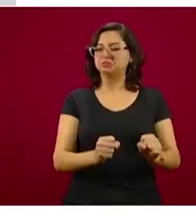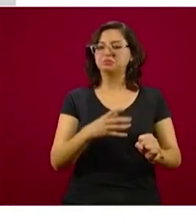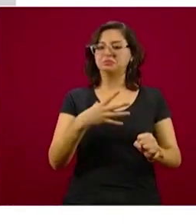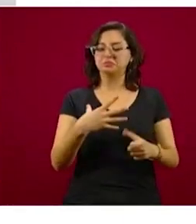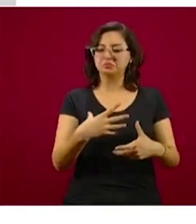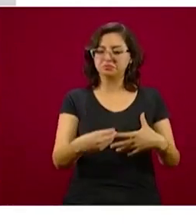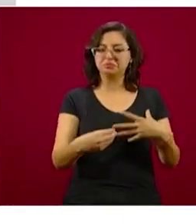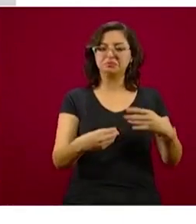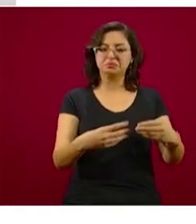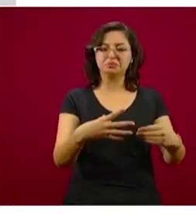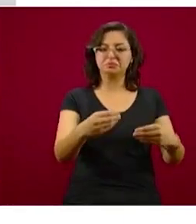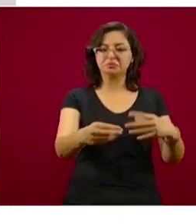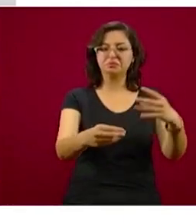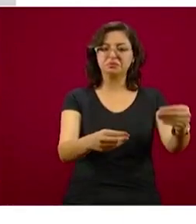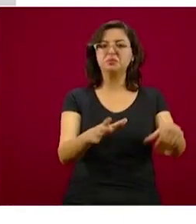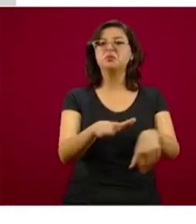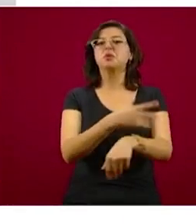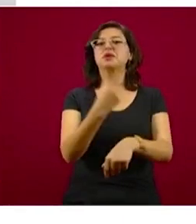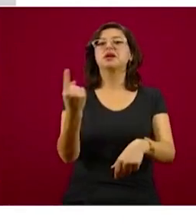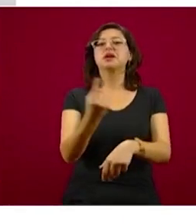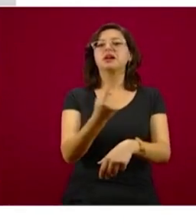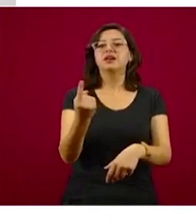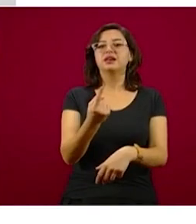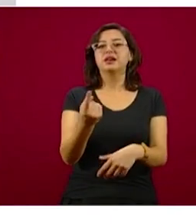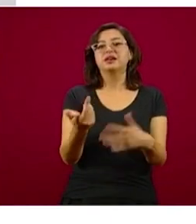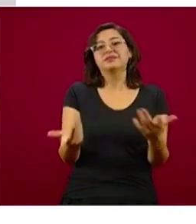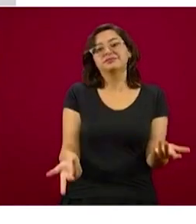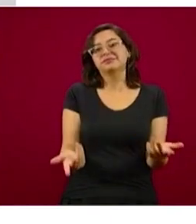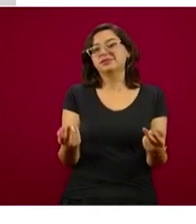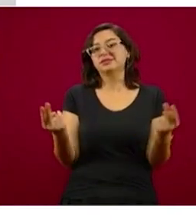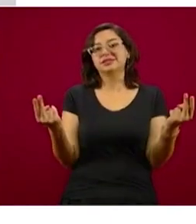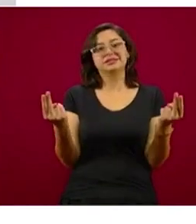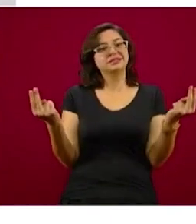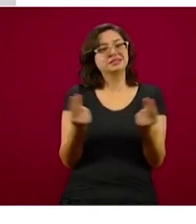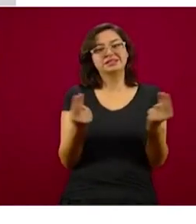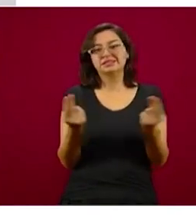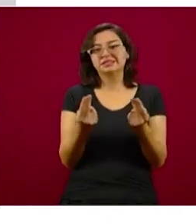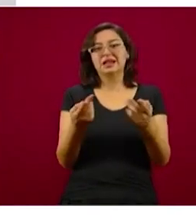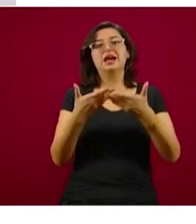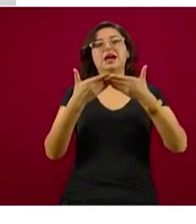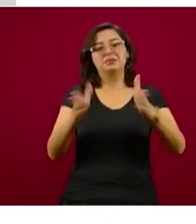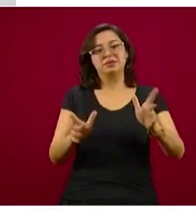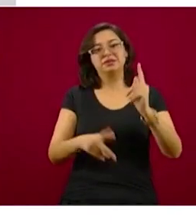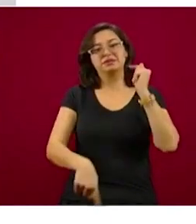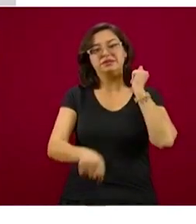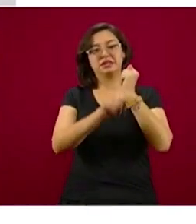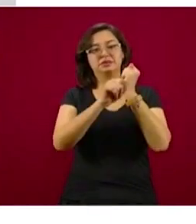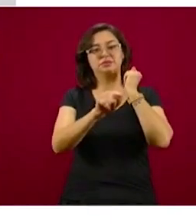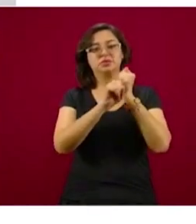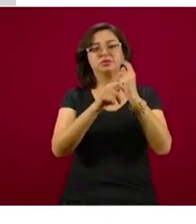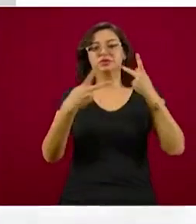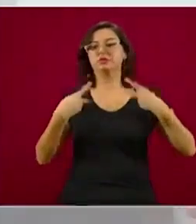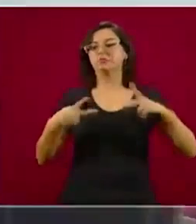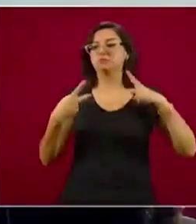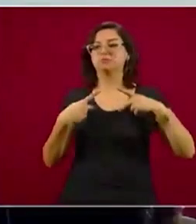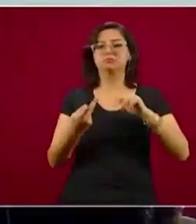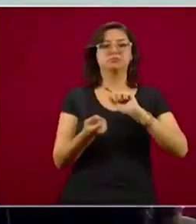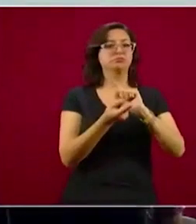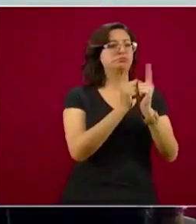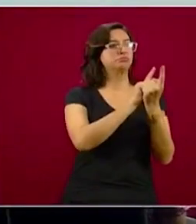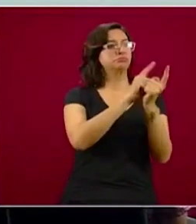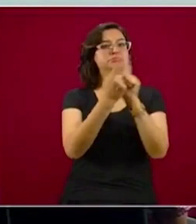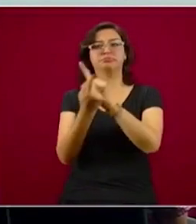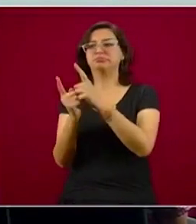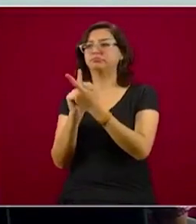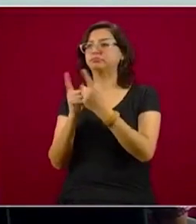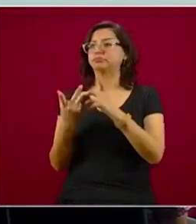el transporte, porque ahí entramos en contacto con muchas personas. Segundo, activamos